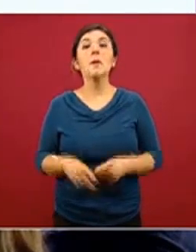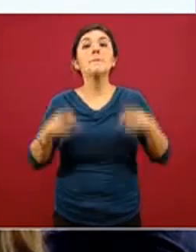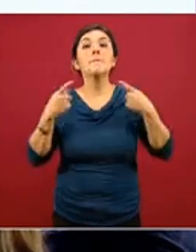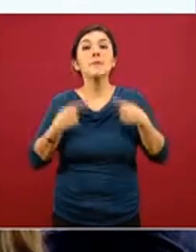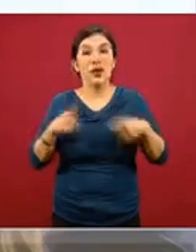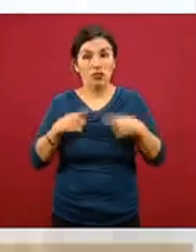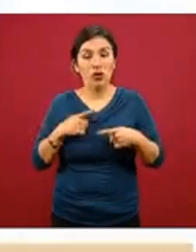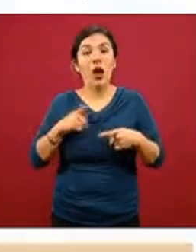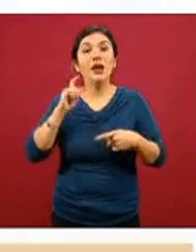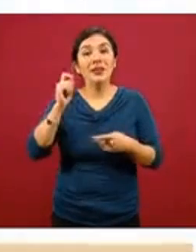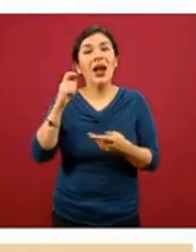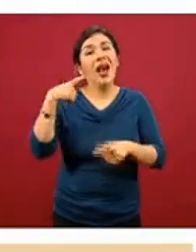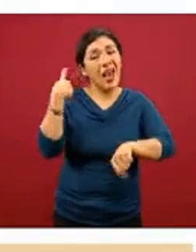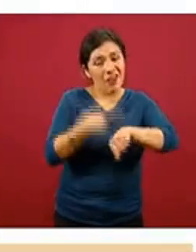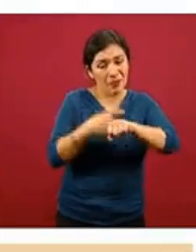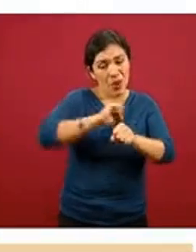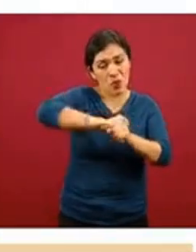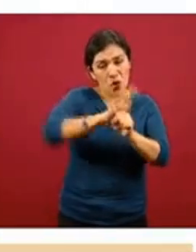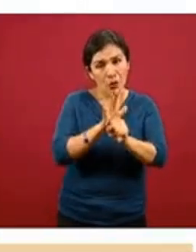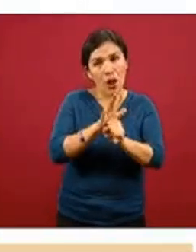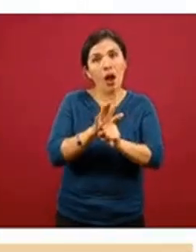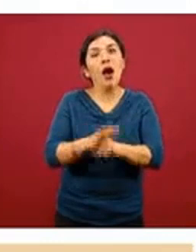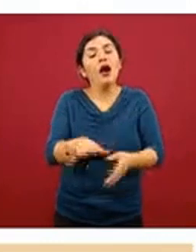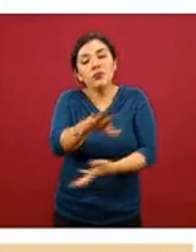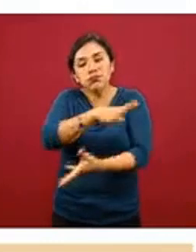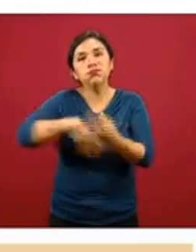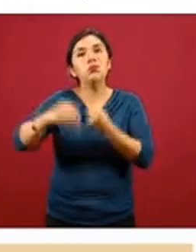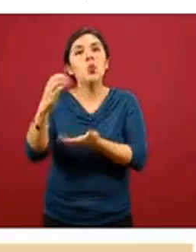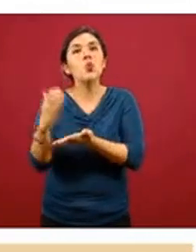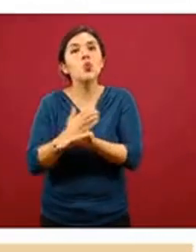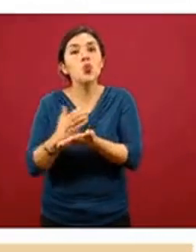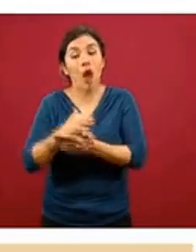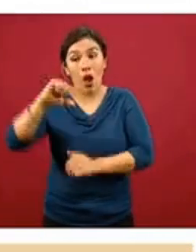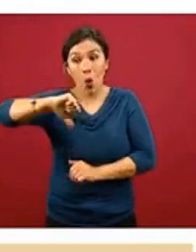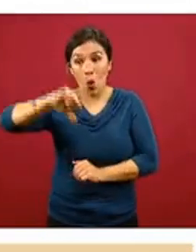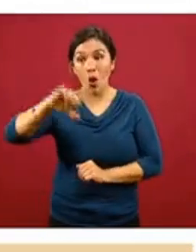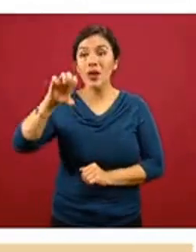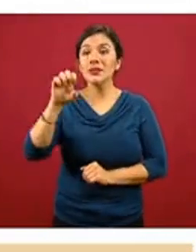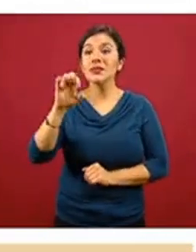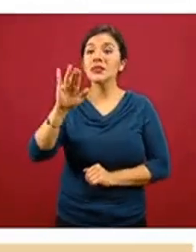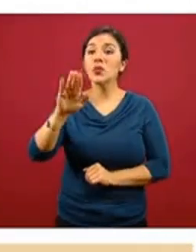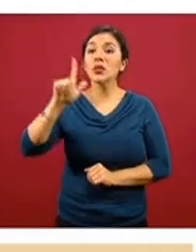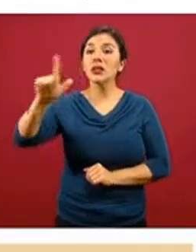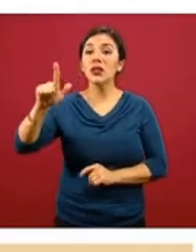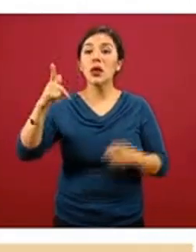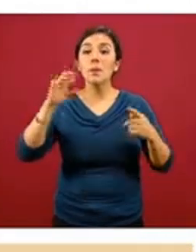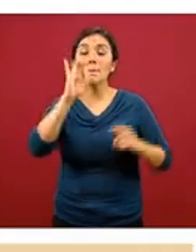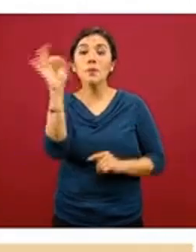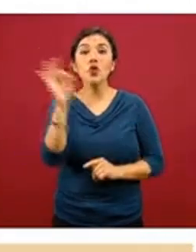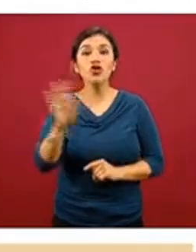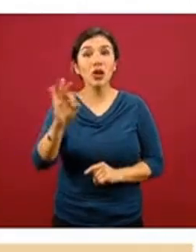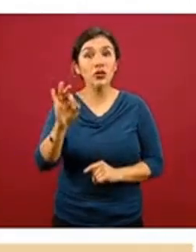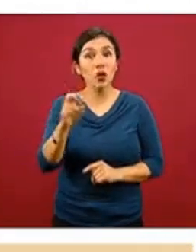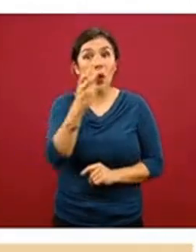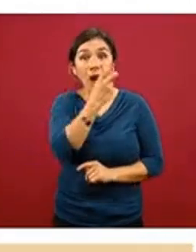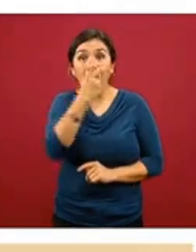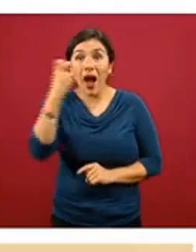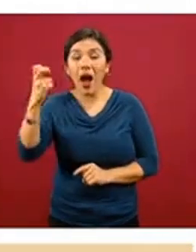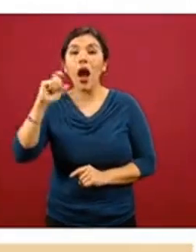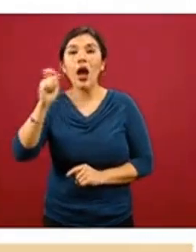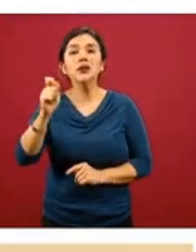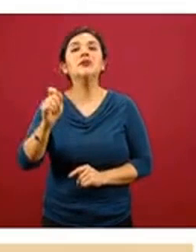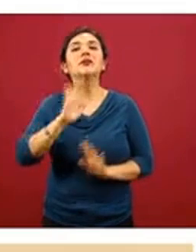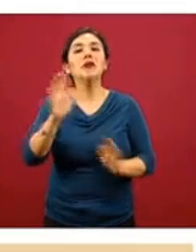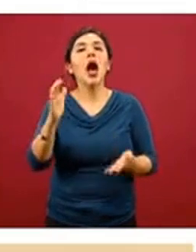casos recuperados. Para el día de hoy es el 57% del total de casos confirmados, que